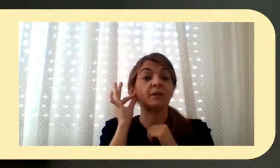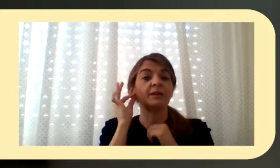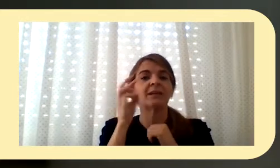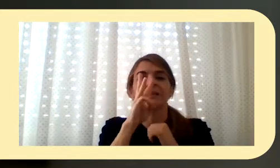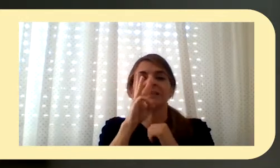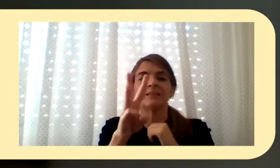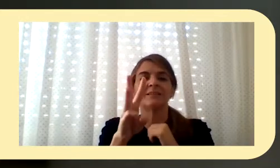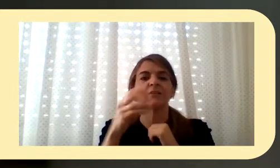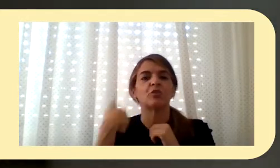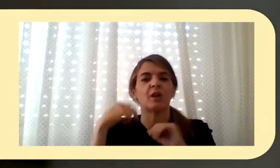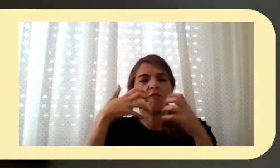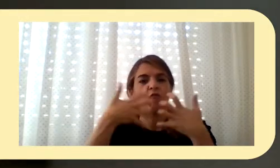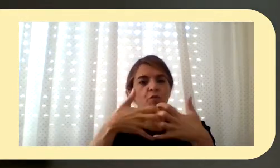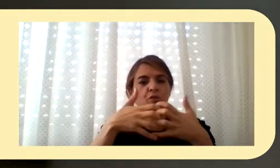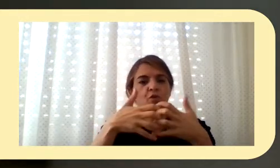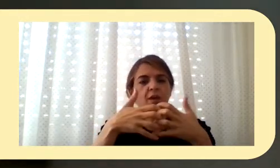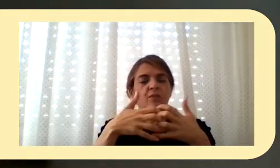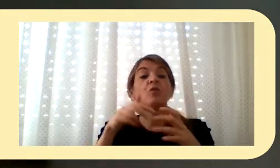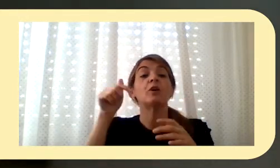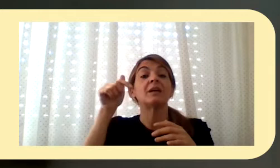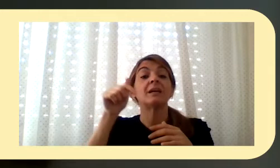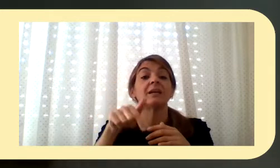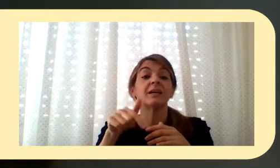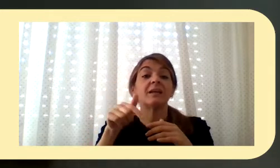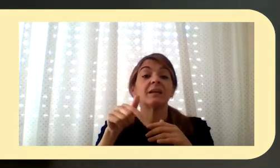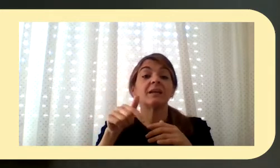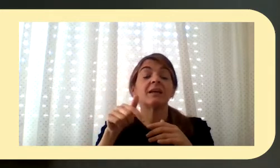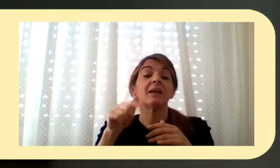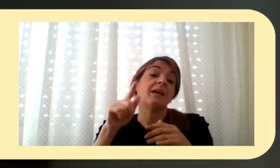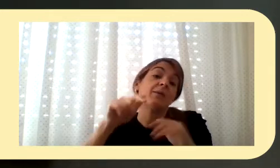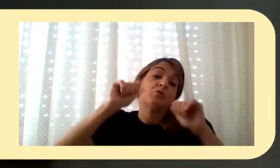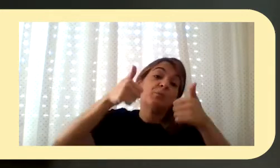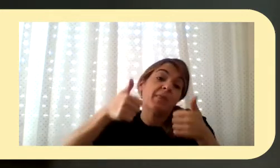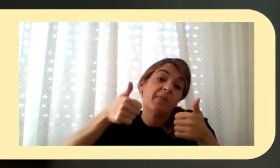de rodaje, y en estos tres años pues hemos